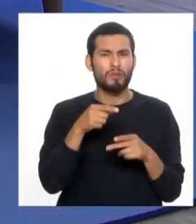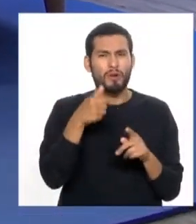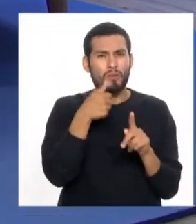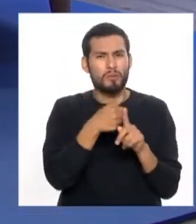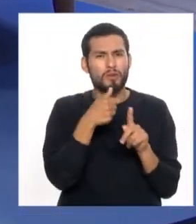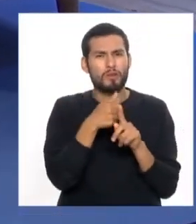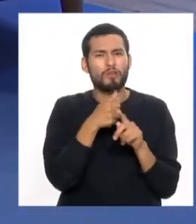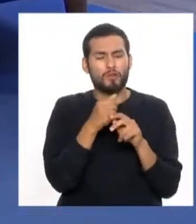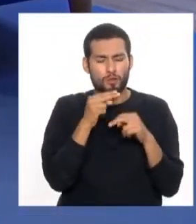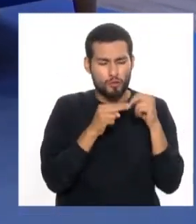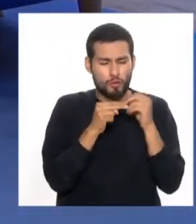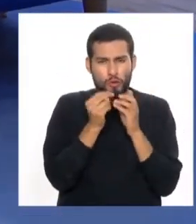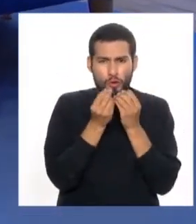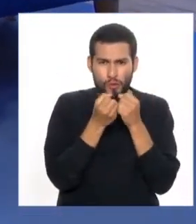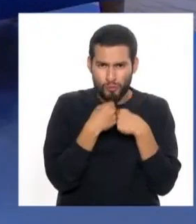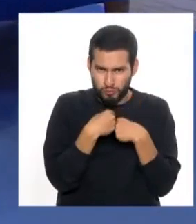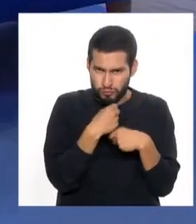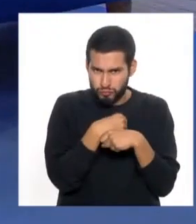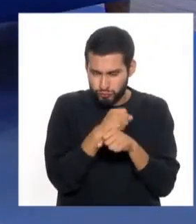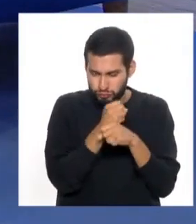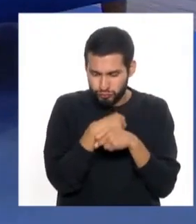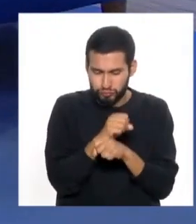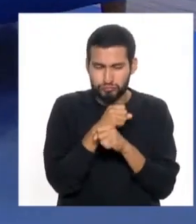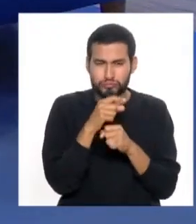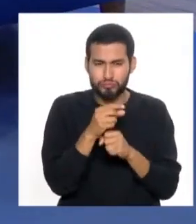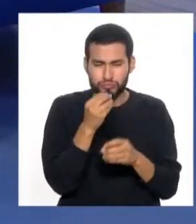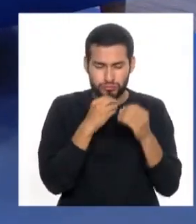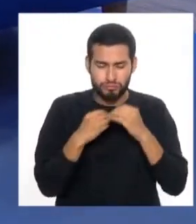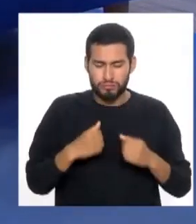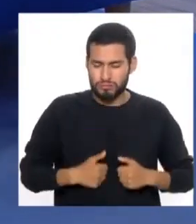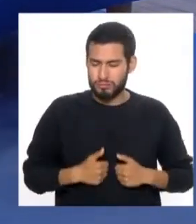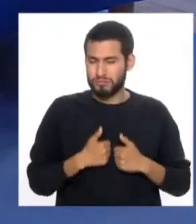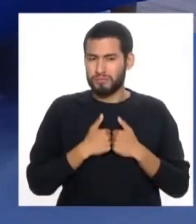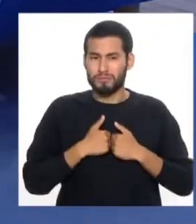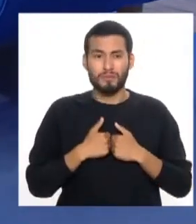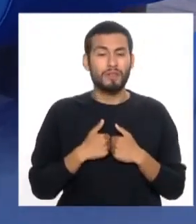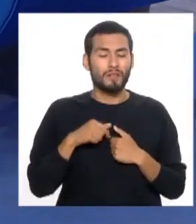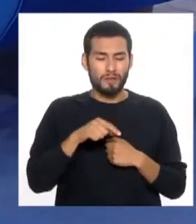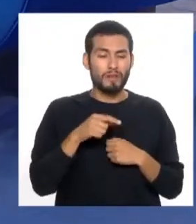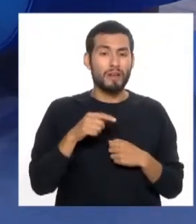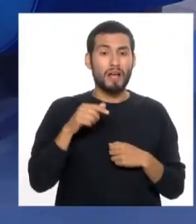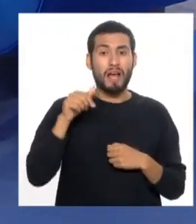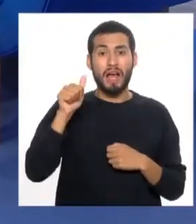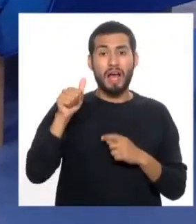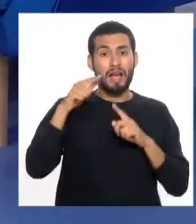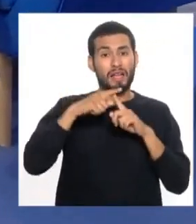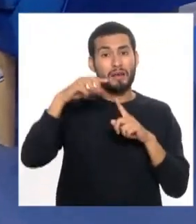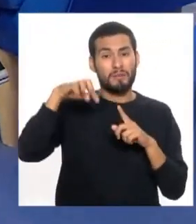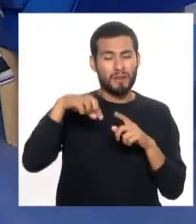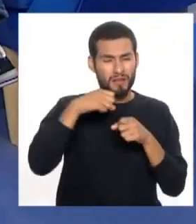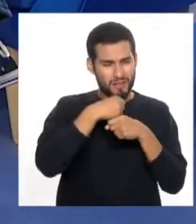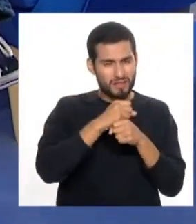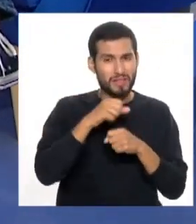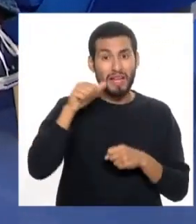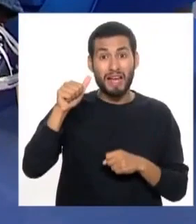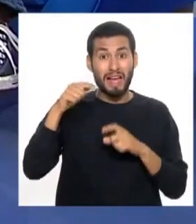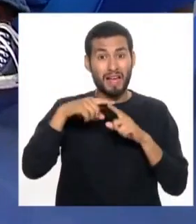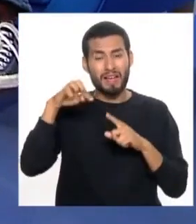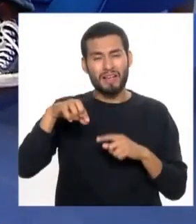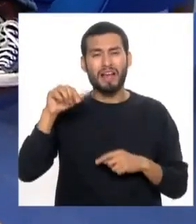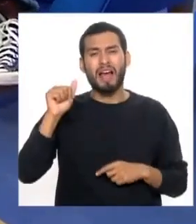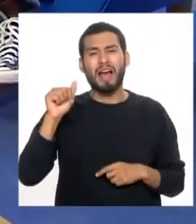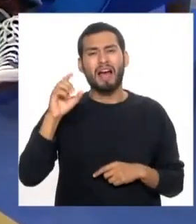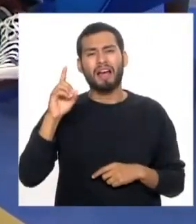sus propios nutrientes, su propia energía para poder vivir. Sintetizan el ATP. El ATP es el